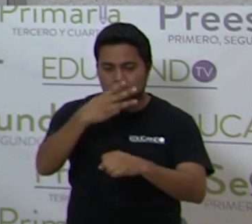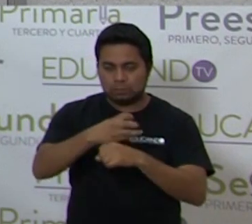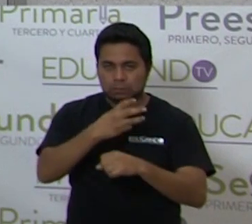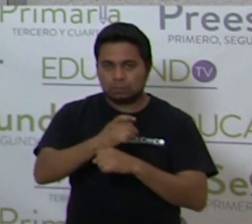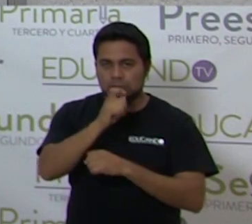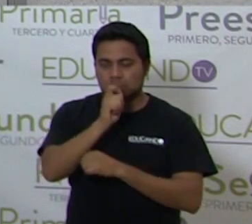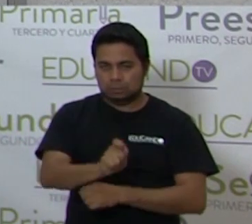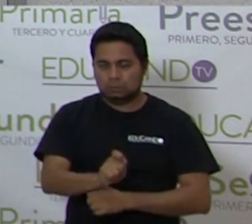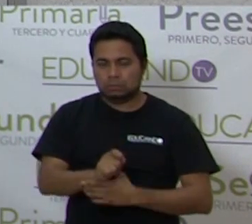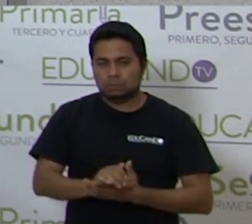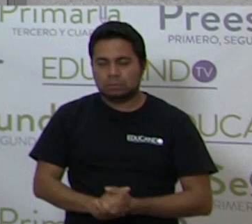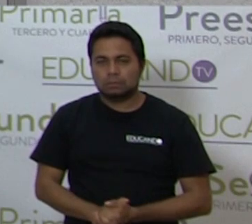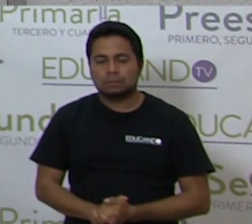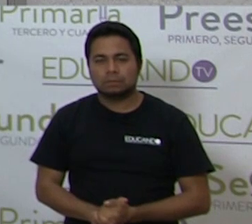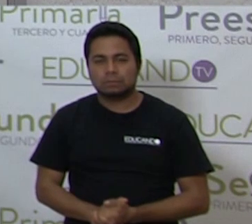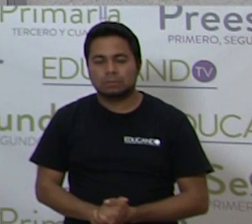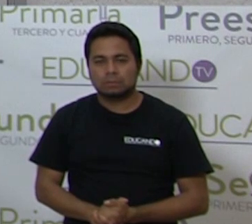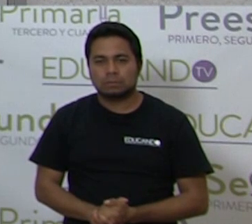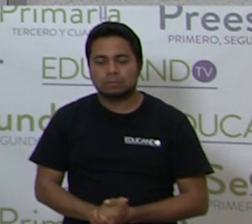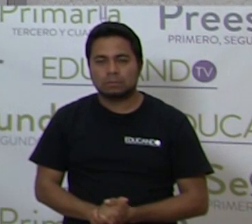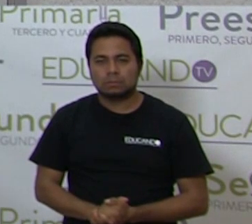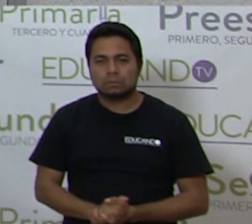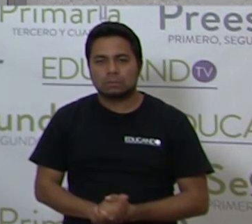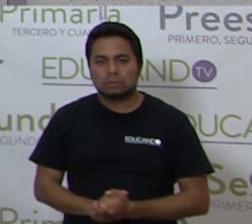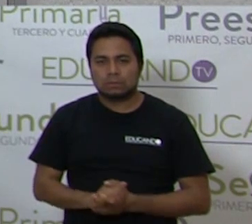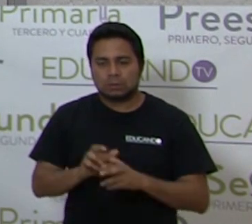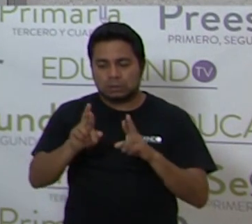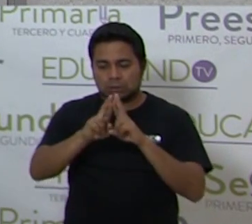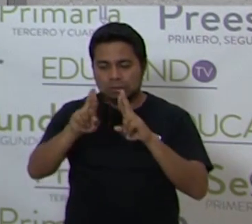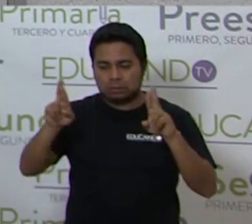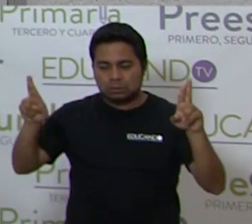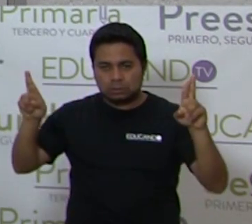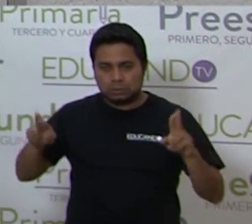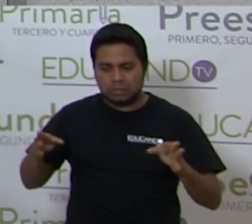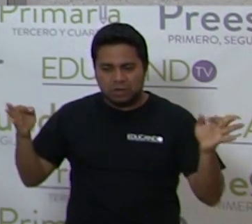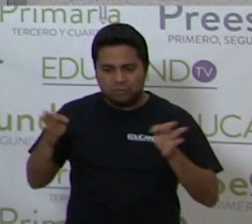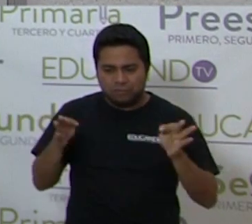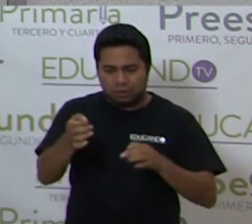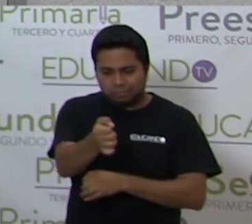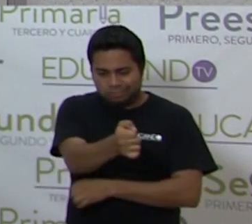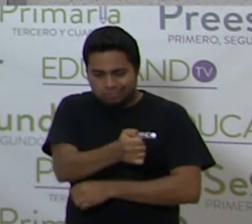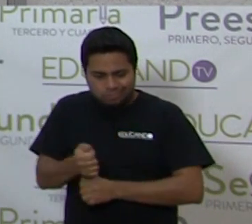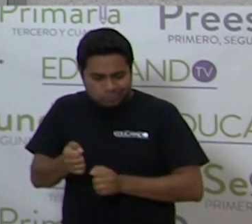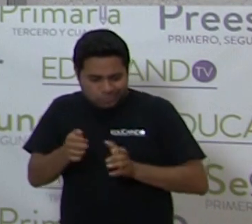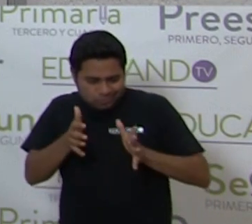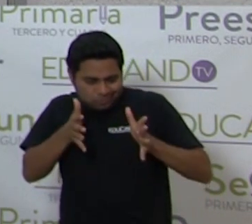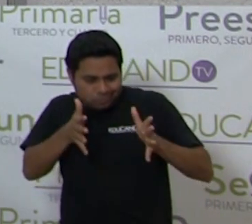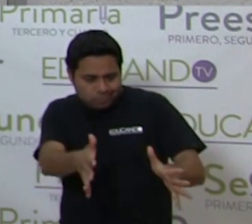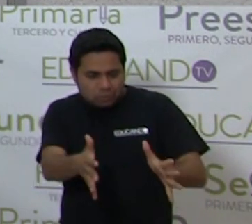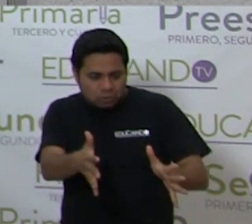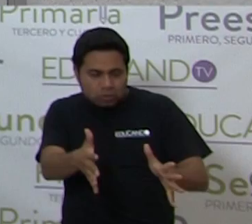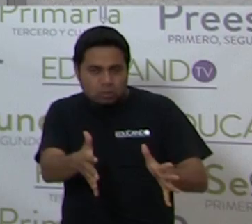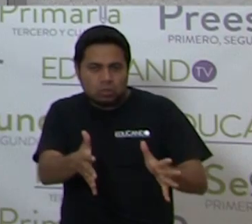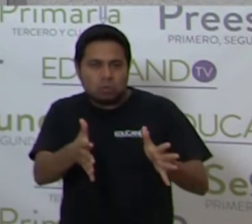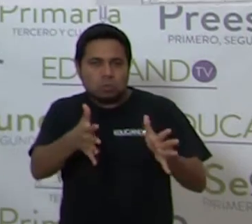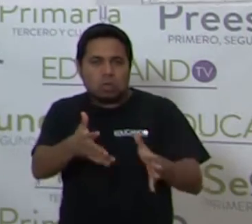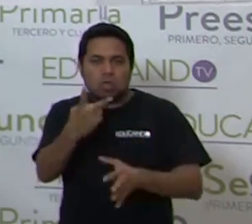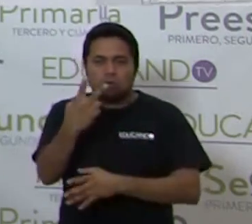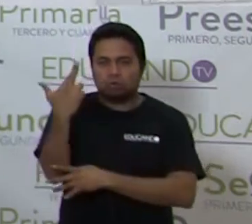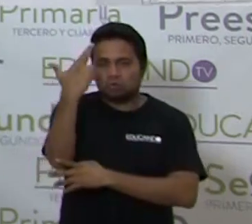dice dejar enfriar en la heladera durante 2 horas. ¿Cuál será el